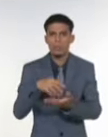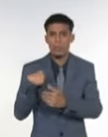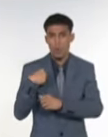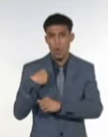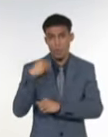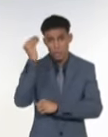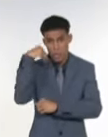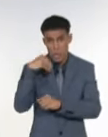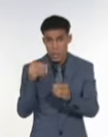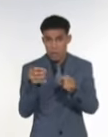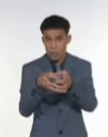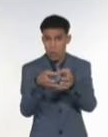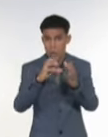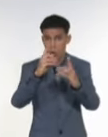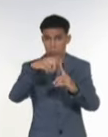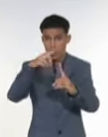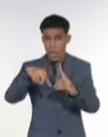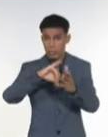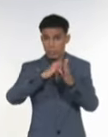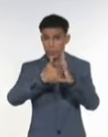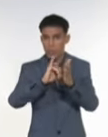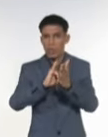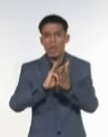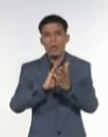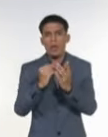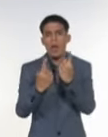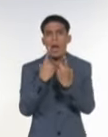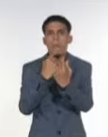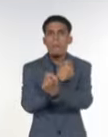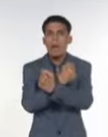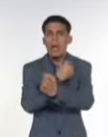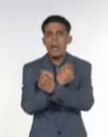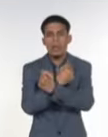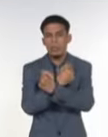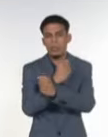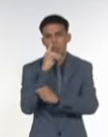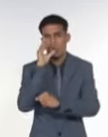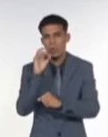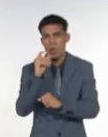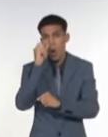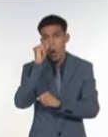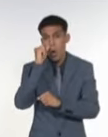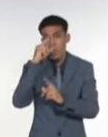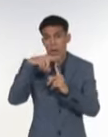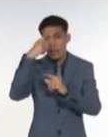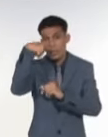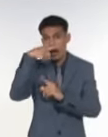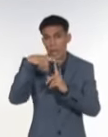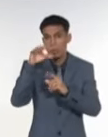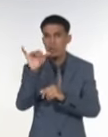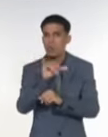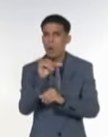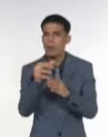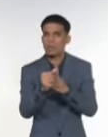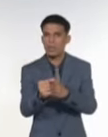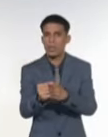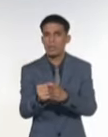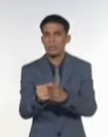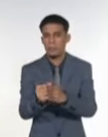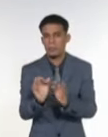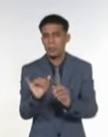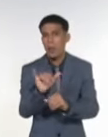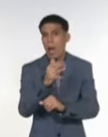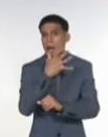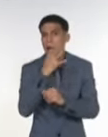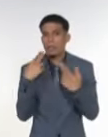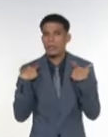ahí, que no iba a pasar nada, que Tato lo iba a conducir como si estuviera yo. Y además, Tato